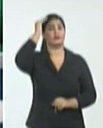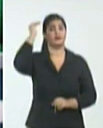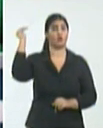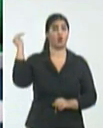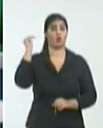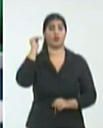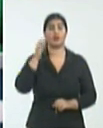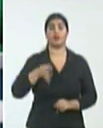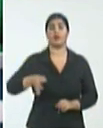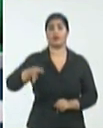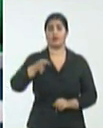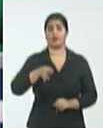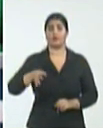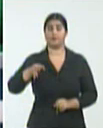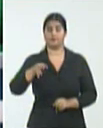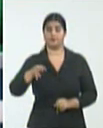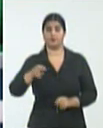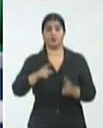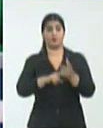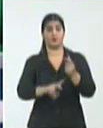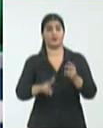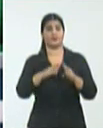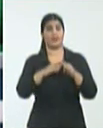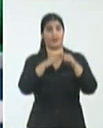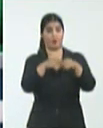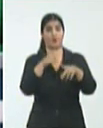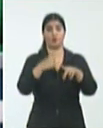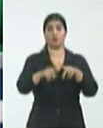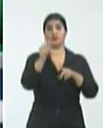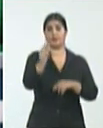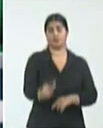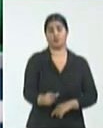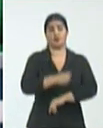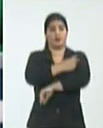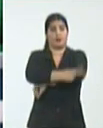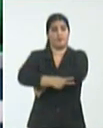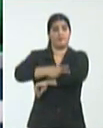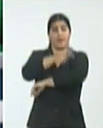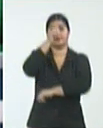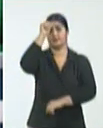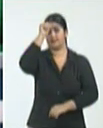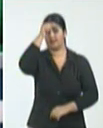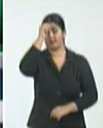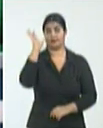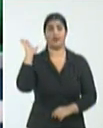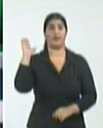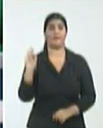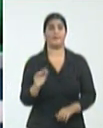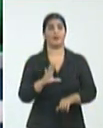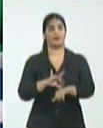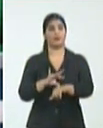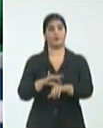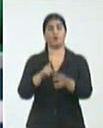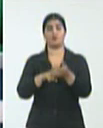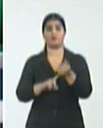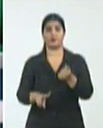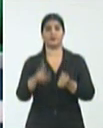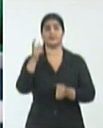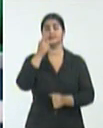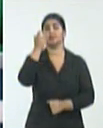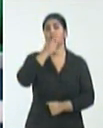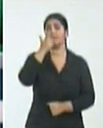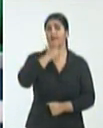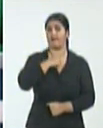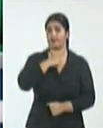Camagüey, un indio como consecuencia de la transmisión autóctona en la provincia de Ciego de Ávila y